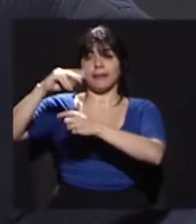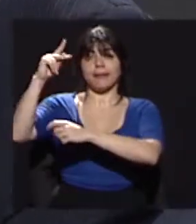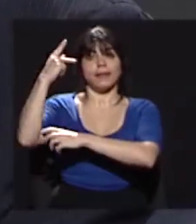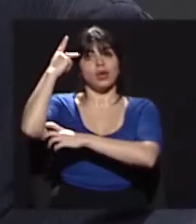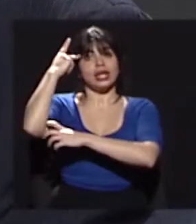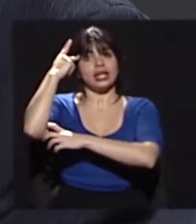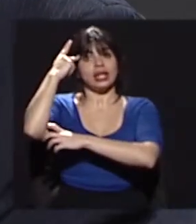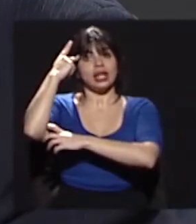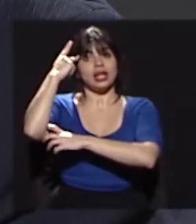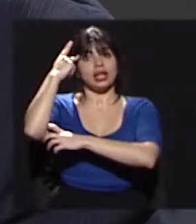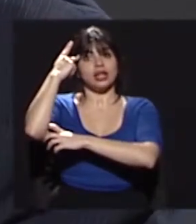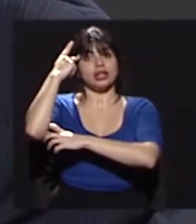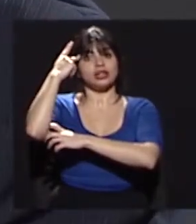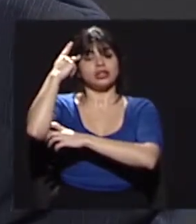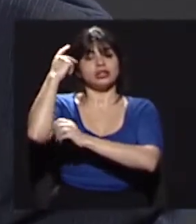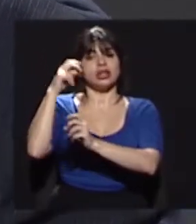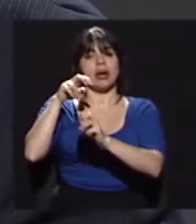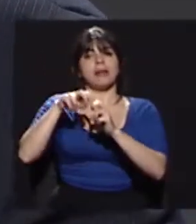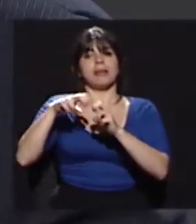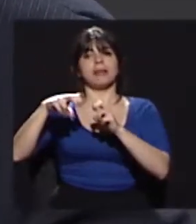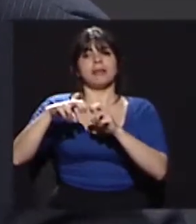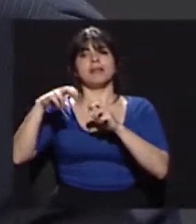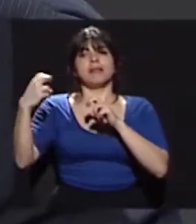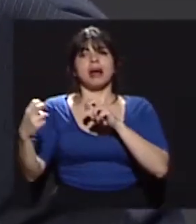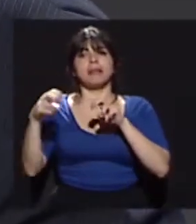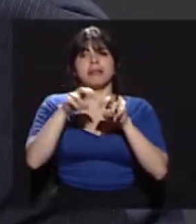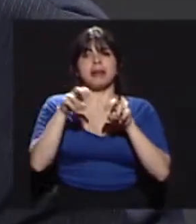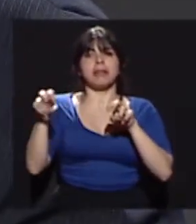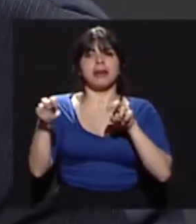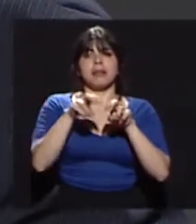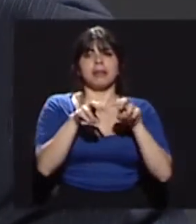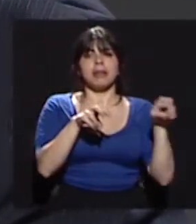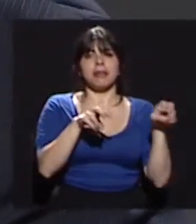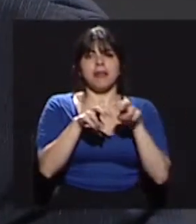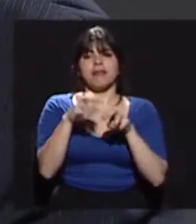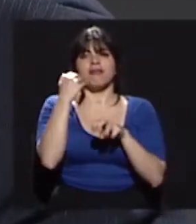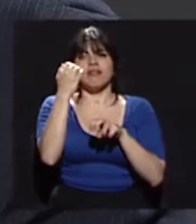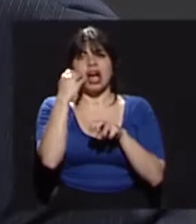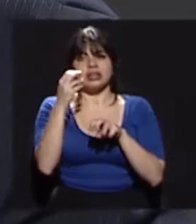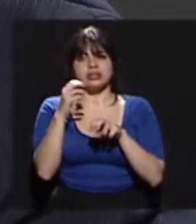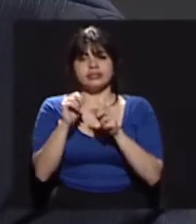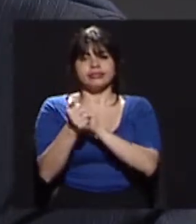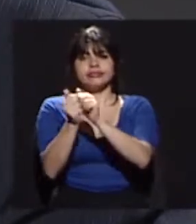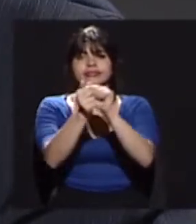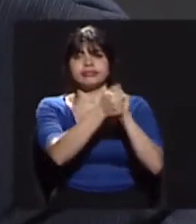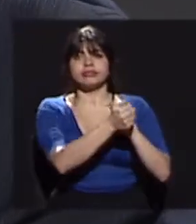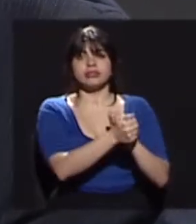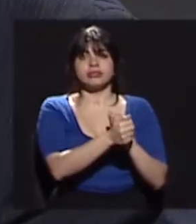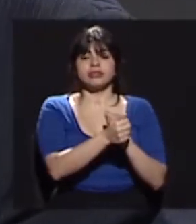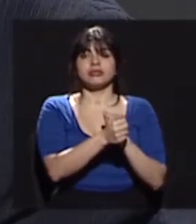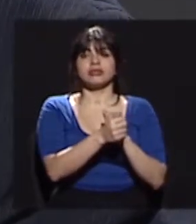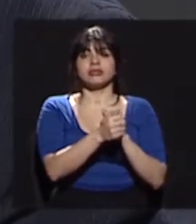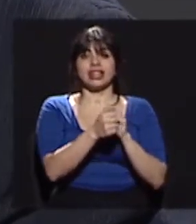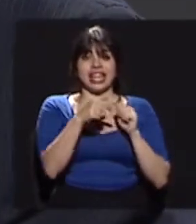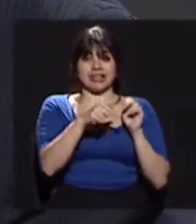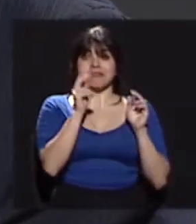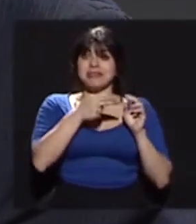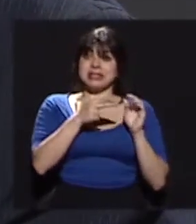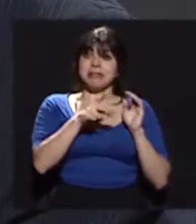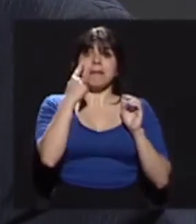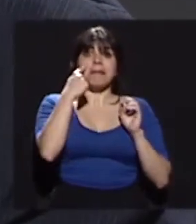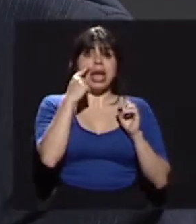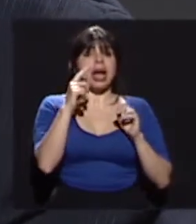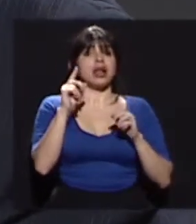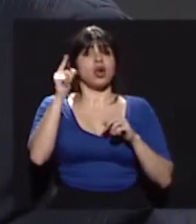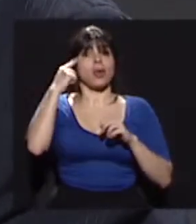cambian de posición con facilidad vea usted que en la legislatura pasada esta ley la misma sin cambios hasta